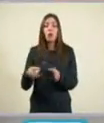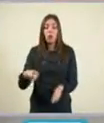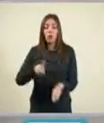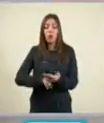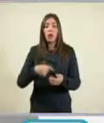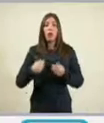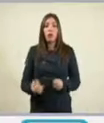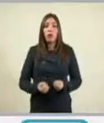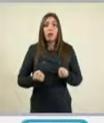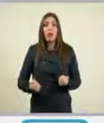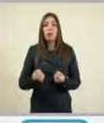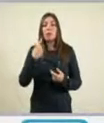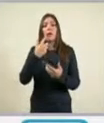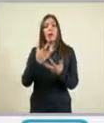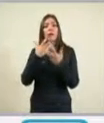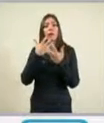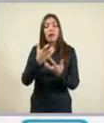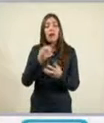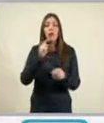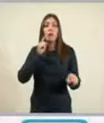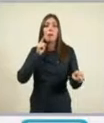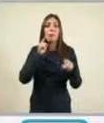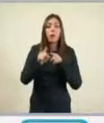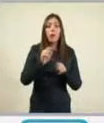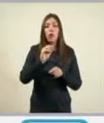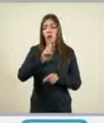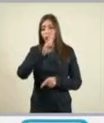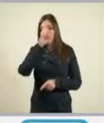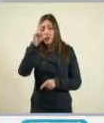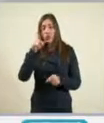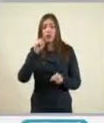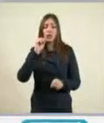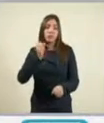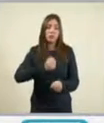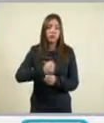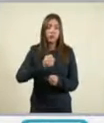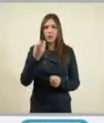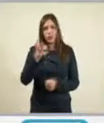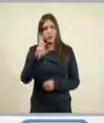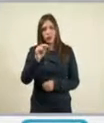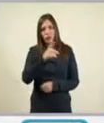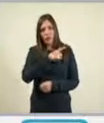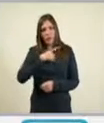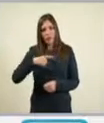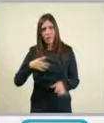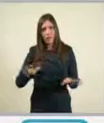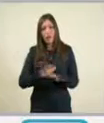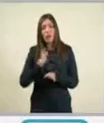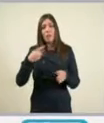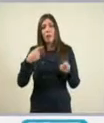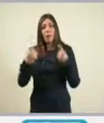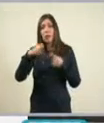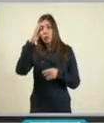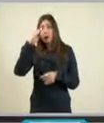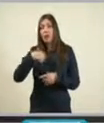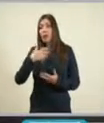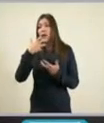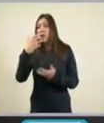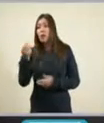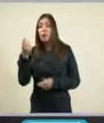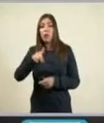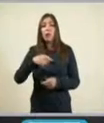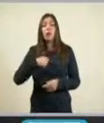fortaleza y si no eres violento entonces eres débil, ahí tenemos también un problema, hay que cambiar esto. Entonces lo primero que hizo